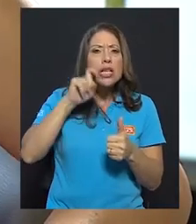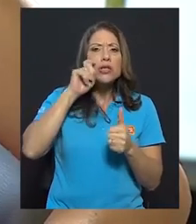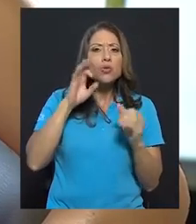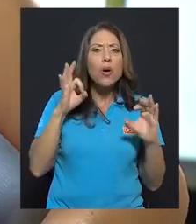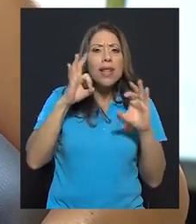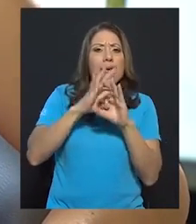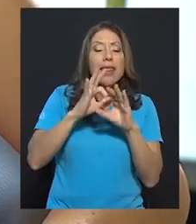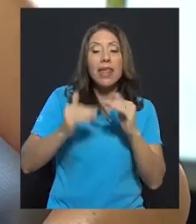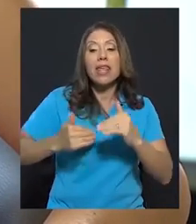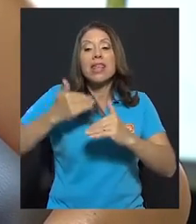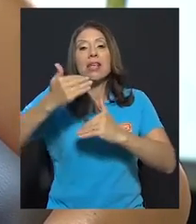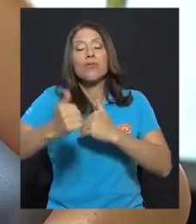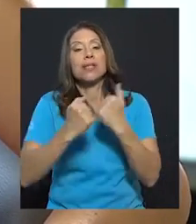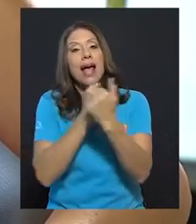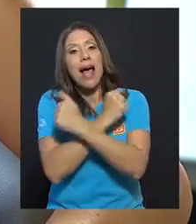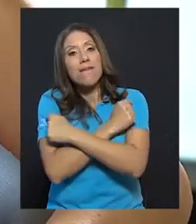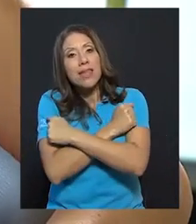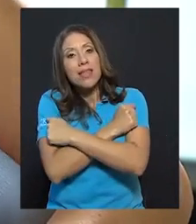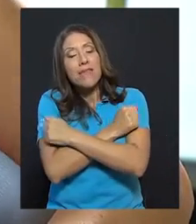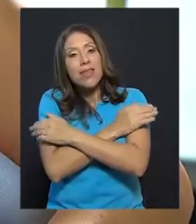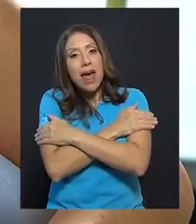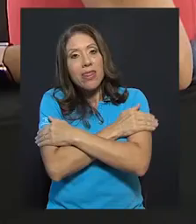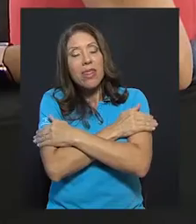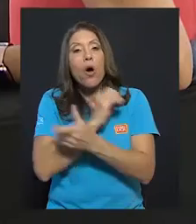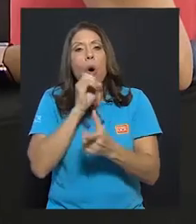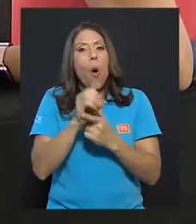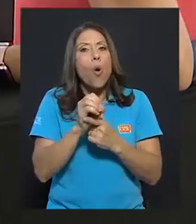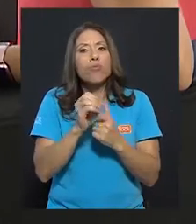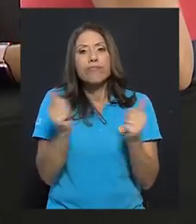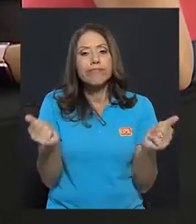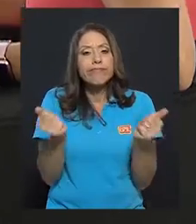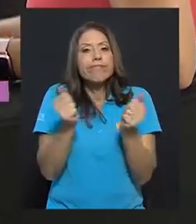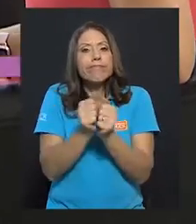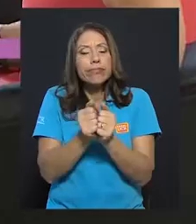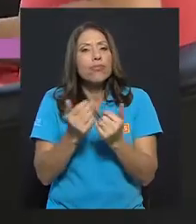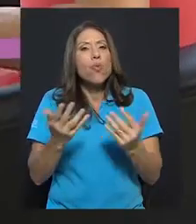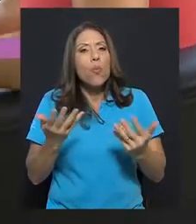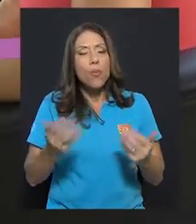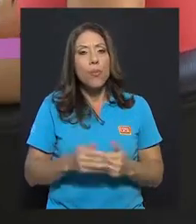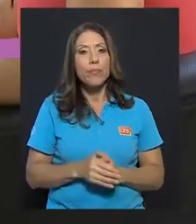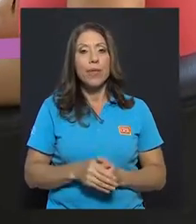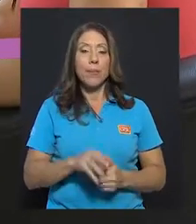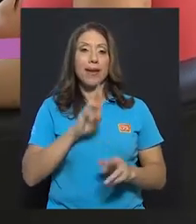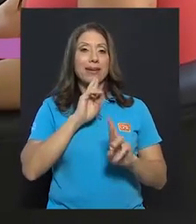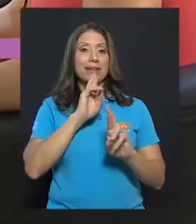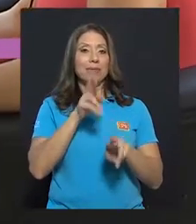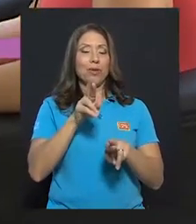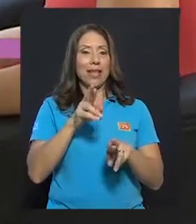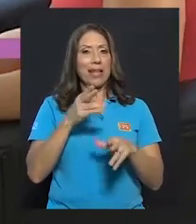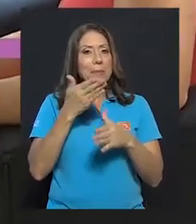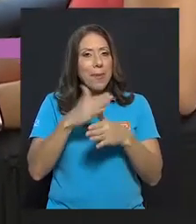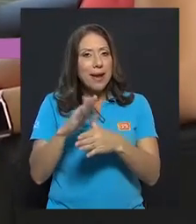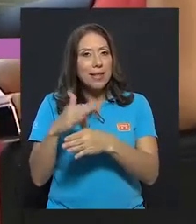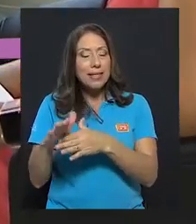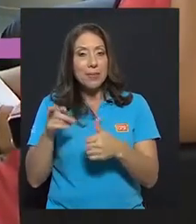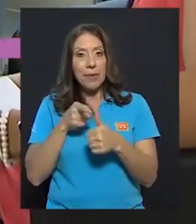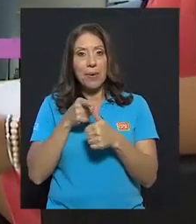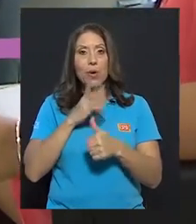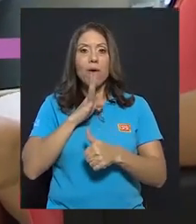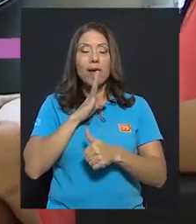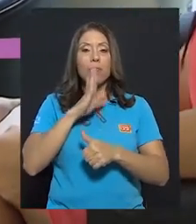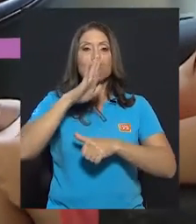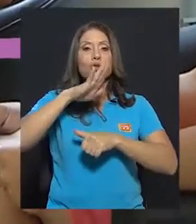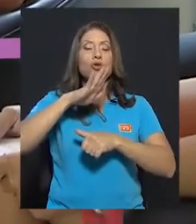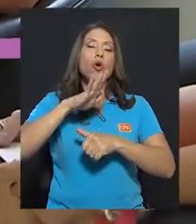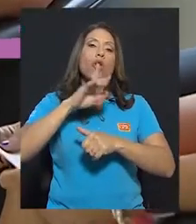y luego se incorporó afectividad, ¿o esto vino de la mano? Bueno, en realidad, para responder por partes, primeramente hablamos de